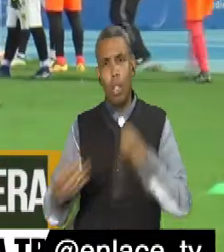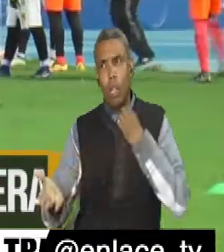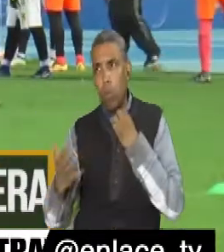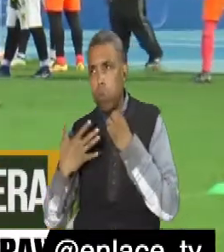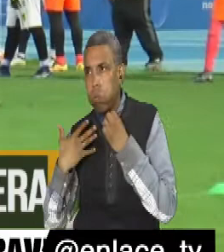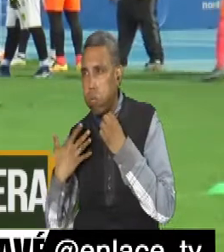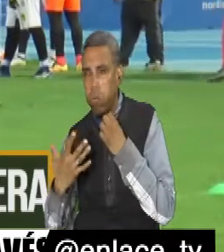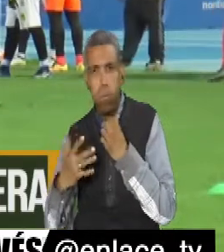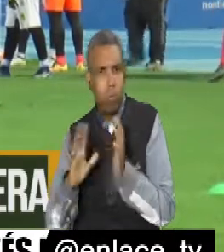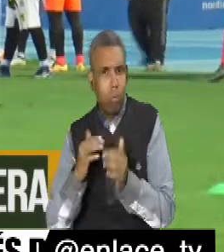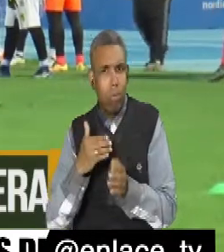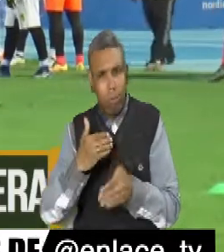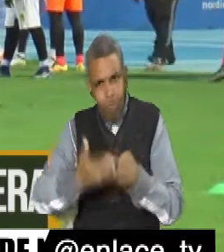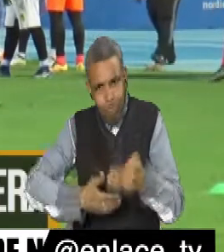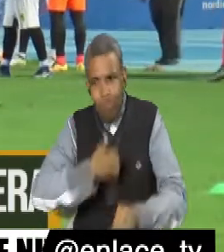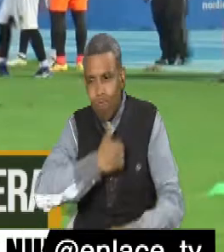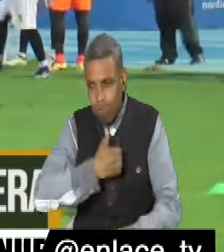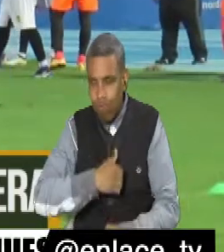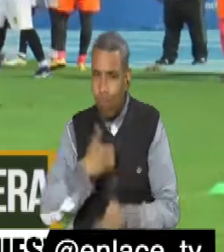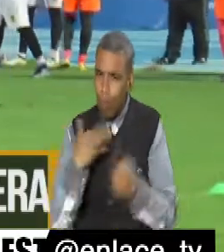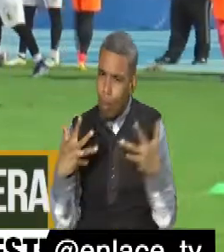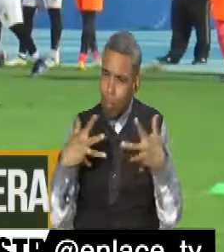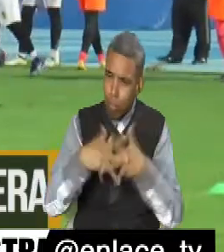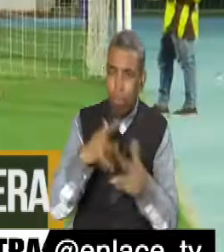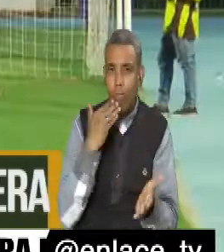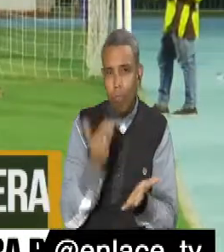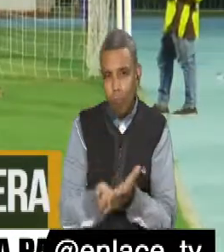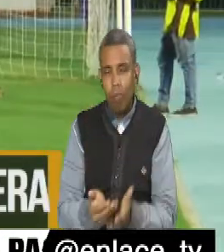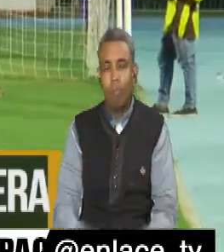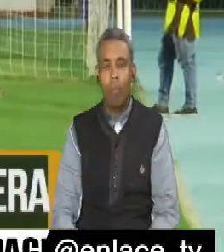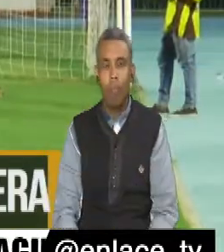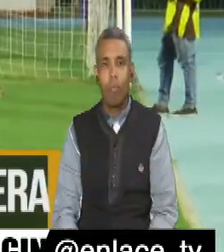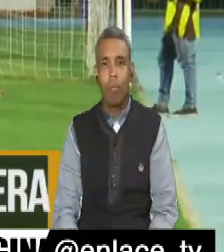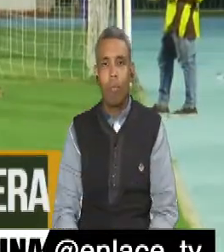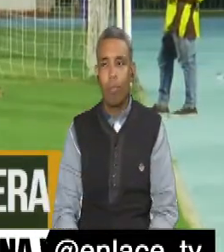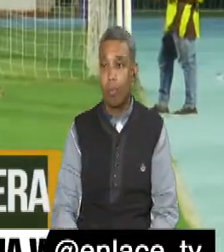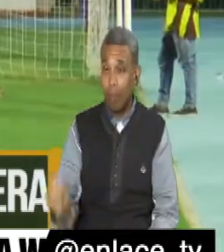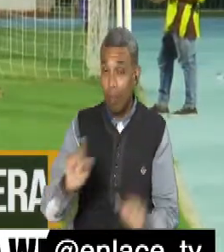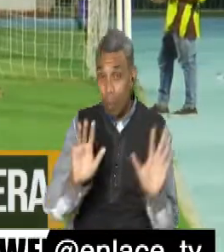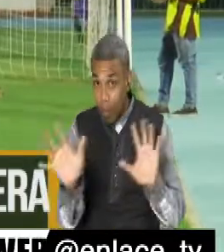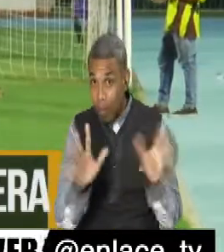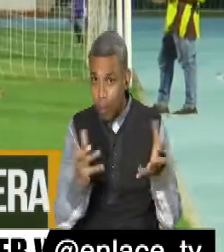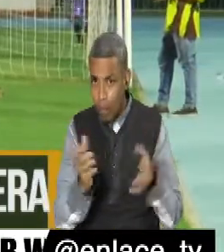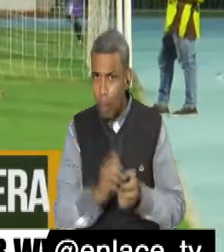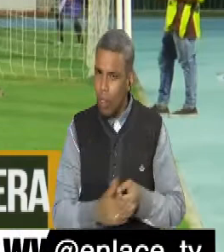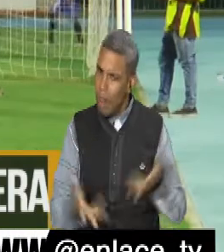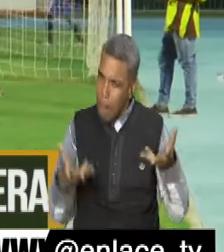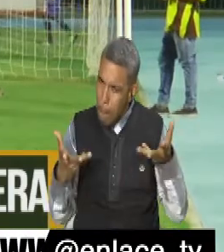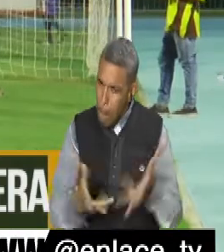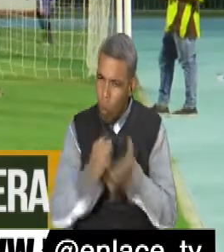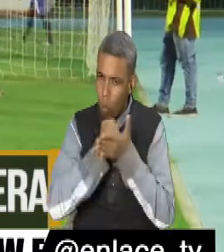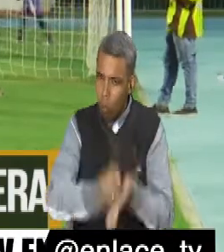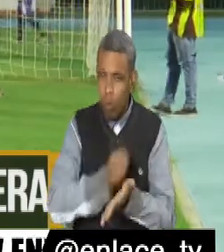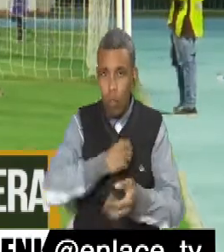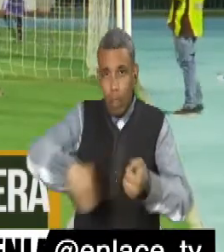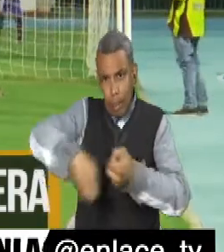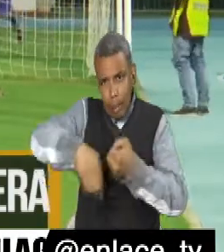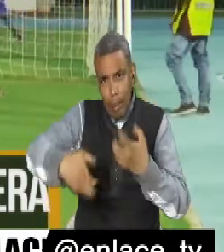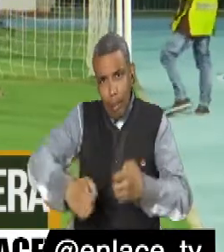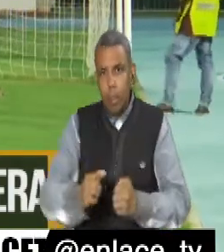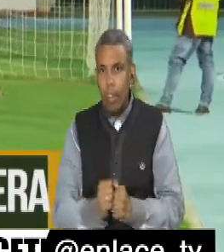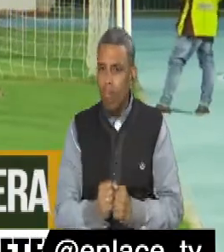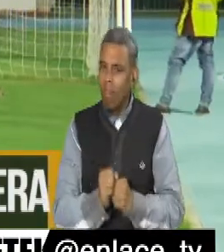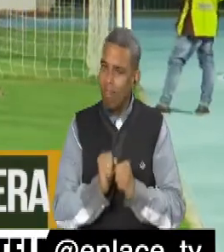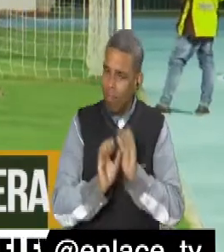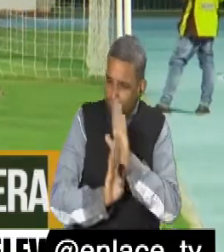bien, muy amable, así que agradecerle también a ellos. Angelotti espera entregar lo mejor de sí, tanto para el equipo como para la afición, que tiene